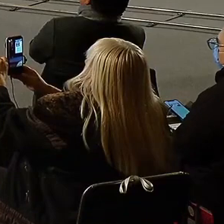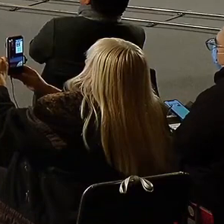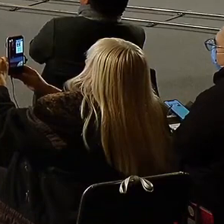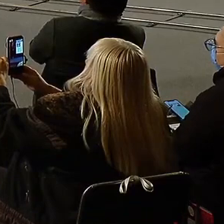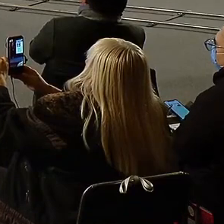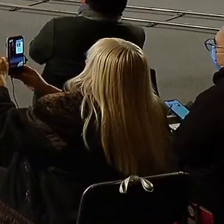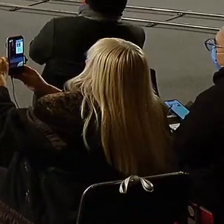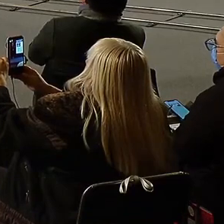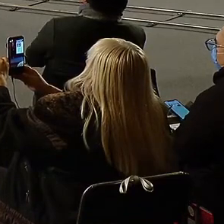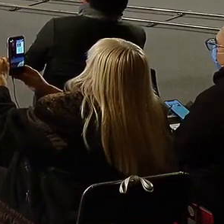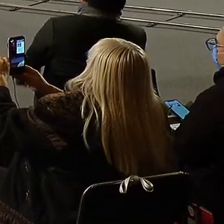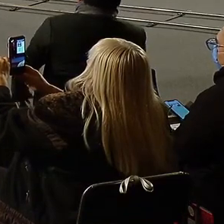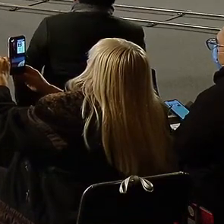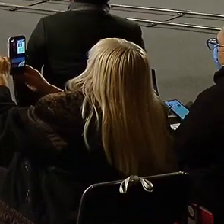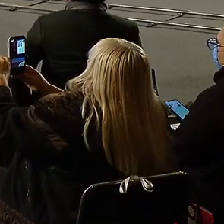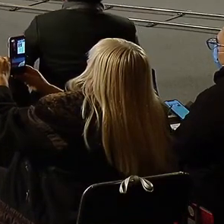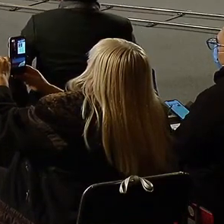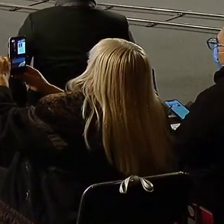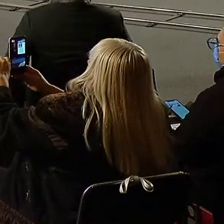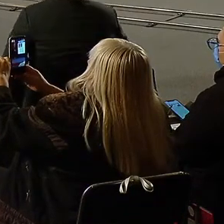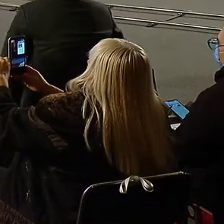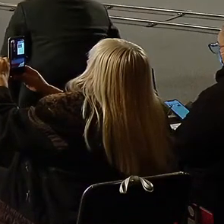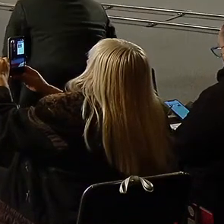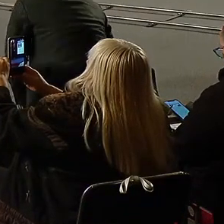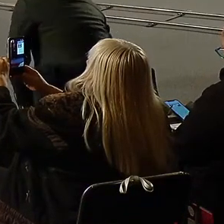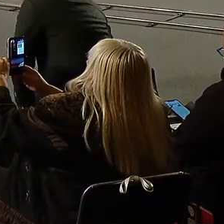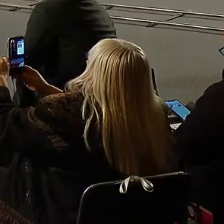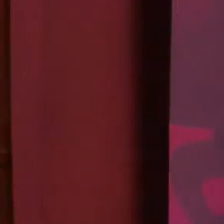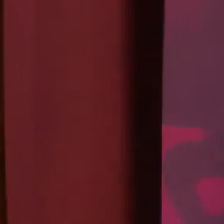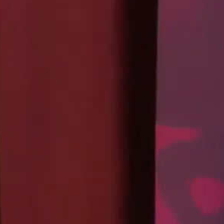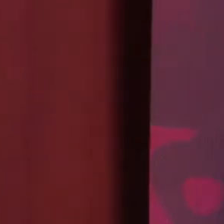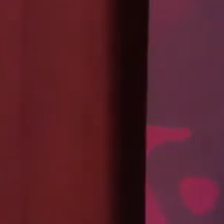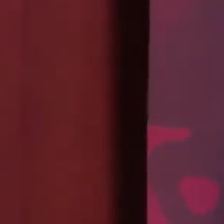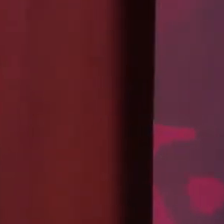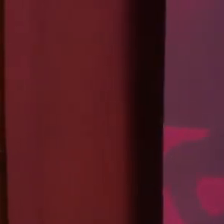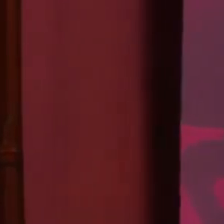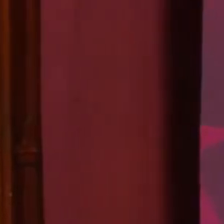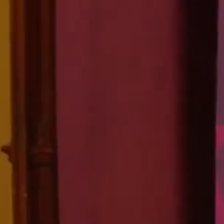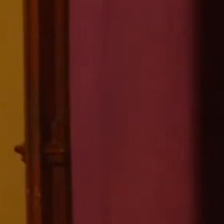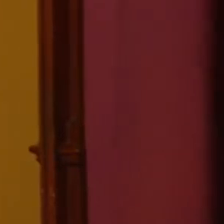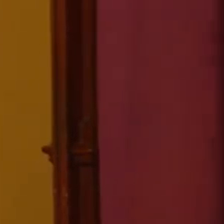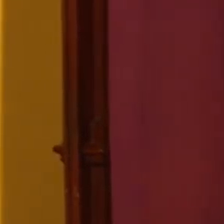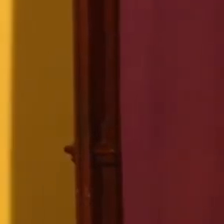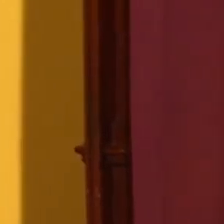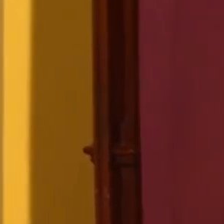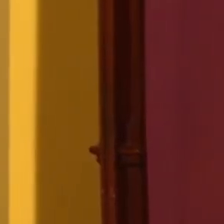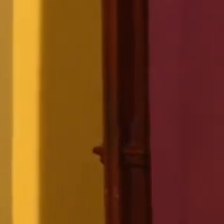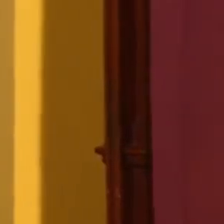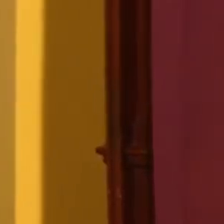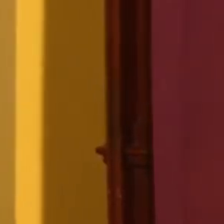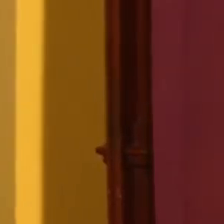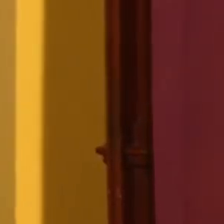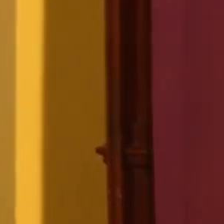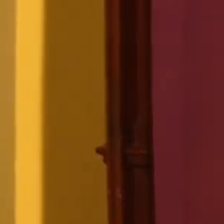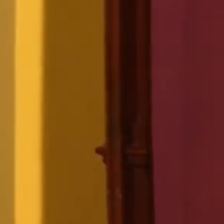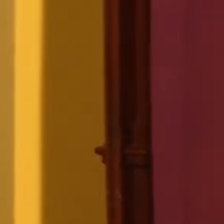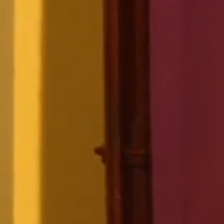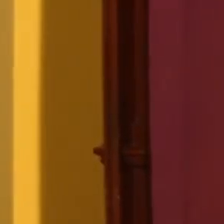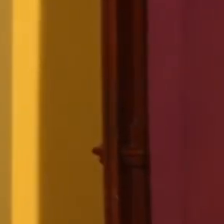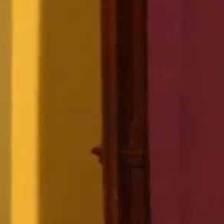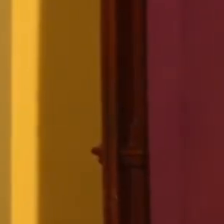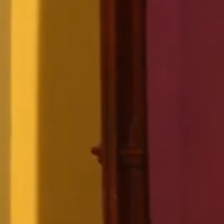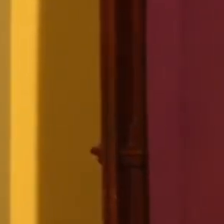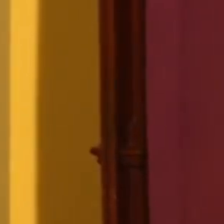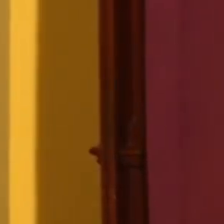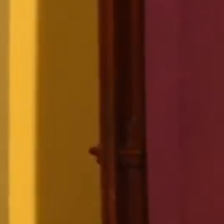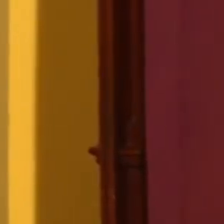Como sabemos, pero no las hemos podido localizar, vamos a continuar con las visitas casa por casa, aunque